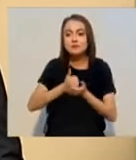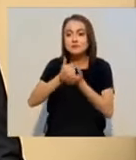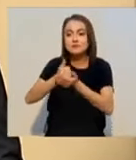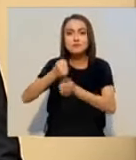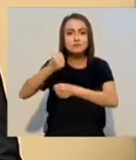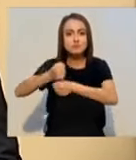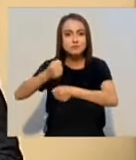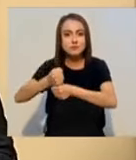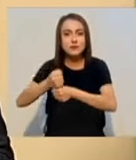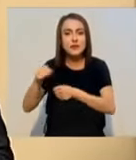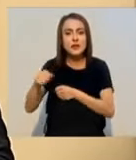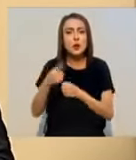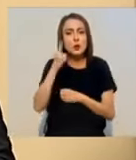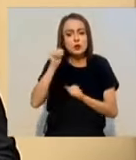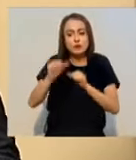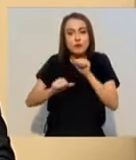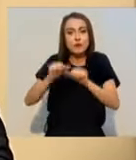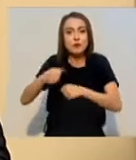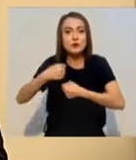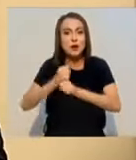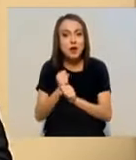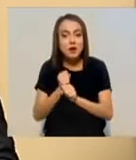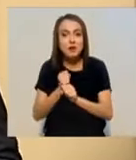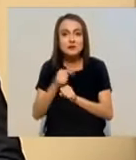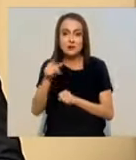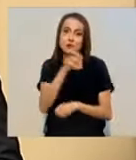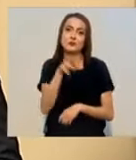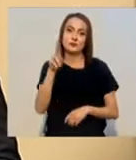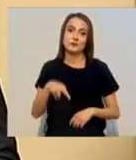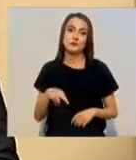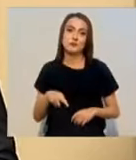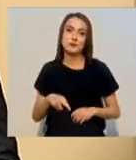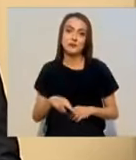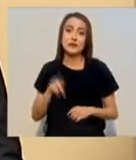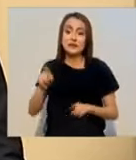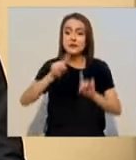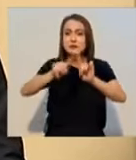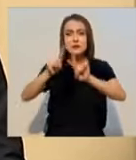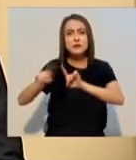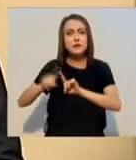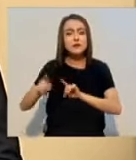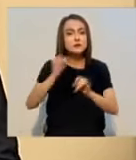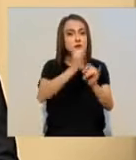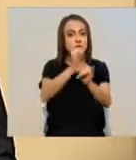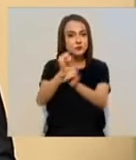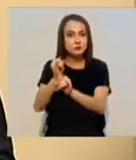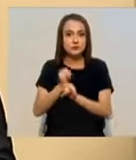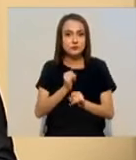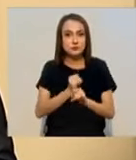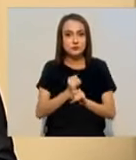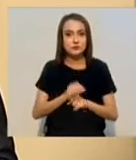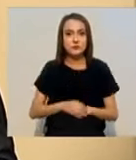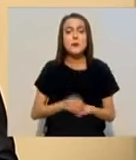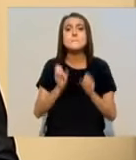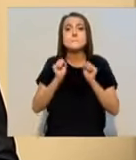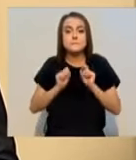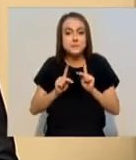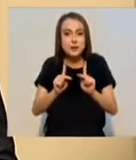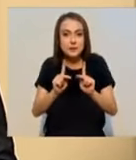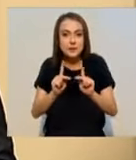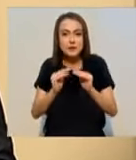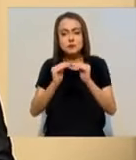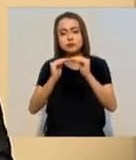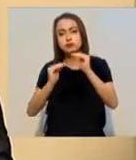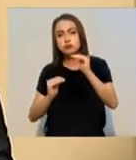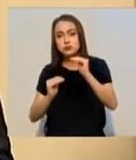colaborar con los esfuerzos que realiza la República de Costa Rica y sus diferentes instituciones que permiten